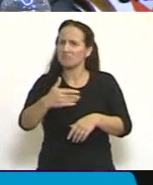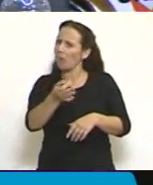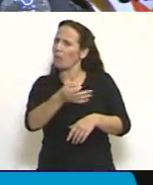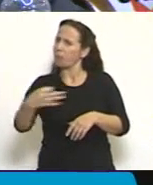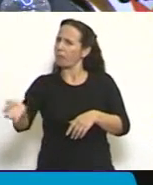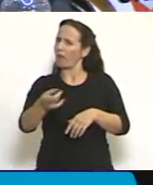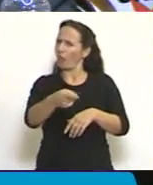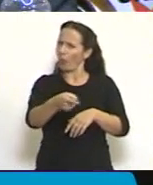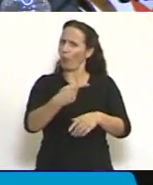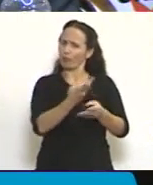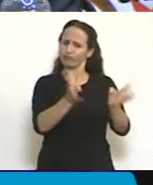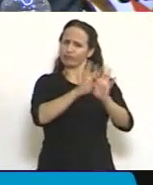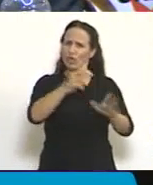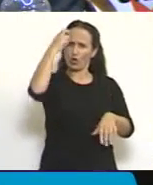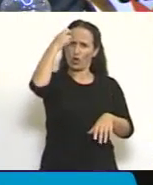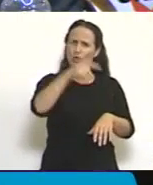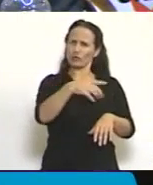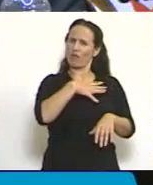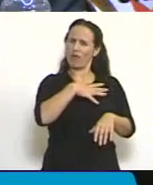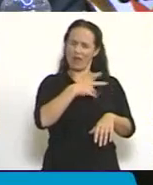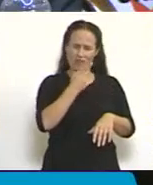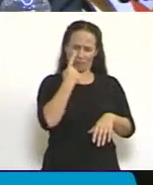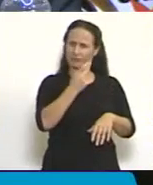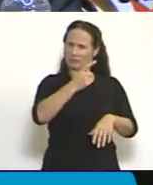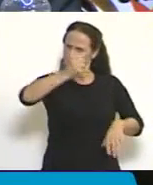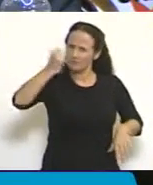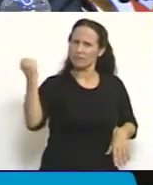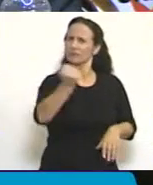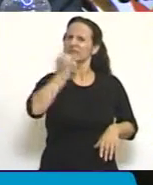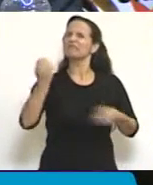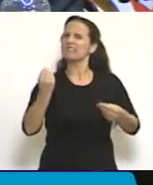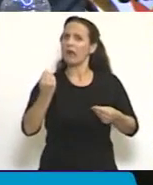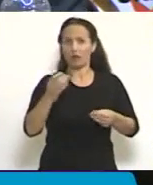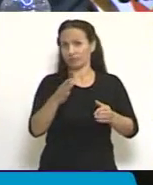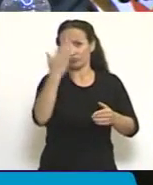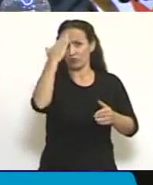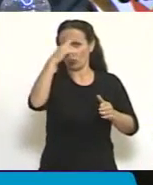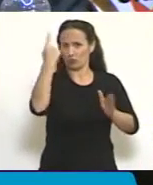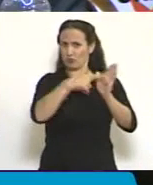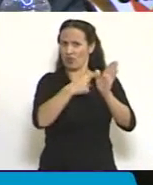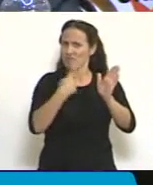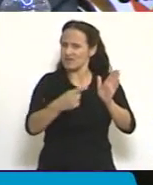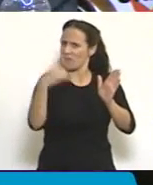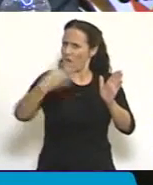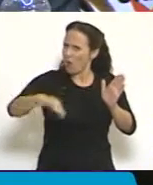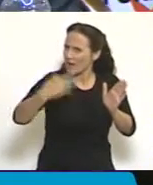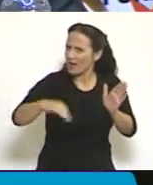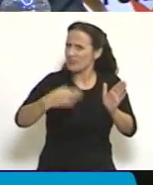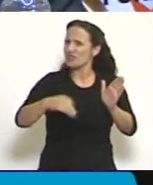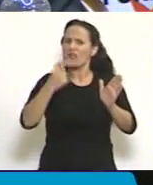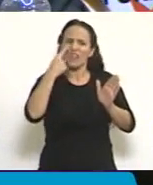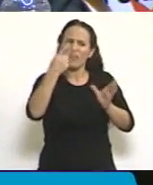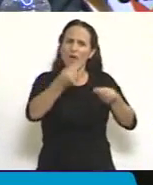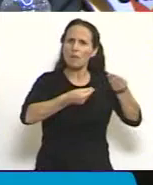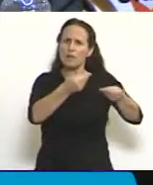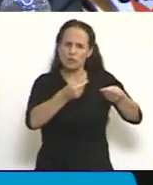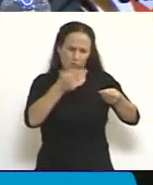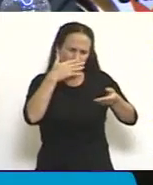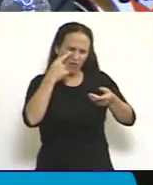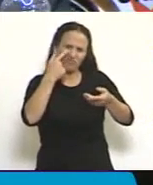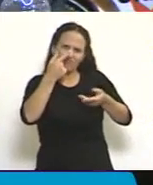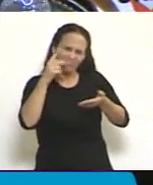importancia que se merece a lo que es una obligación constitucional, que es examinar la ejecución del presupuesto.